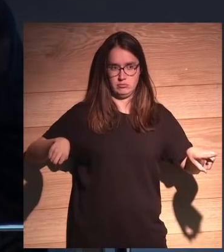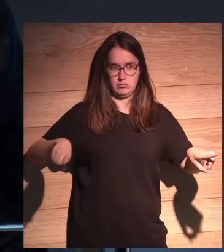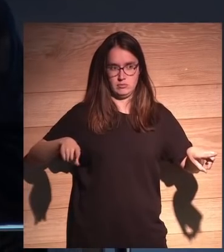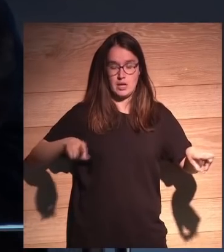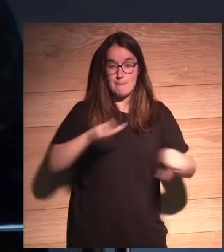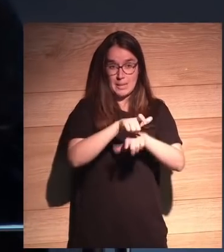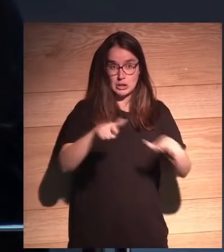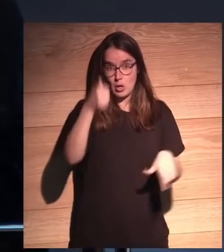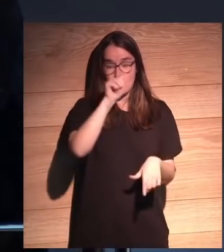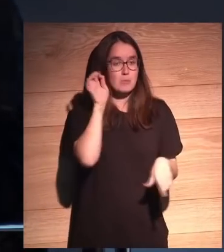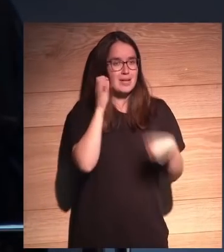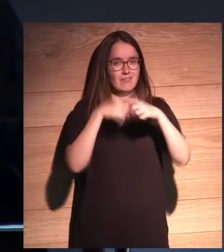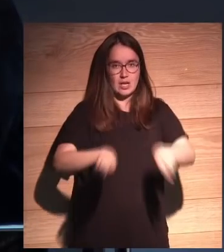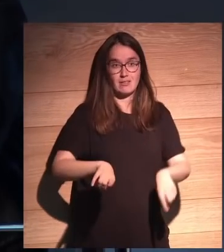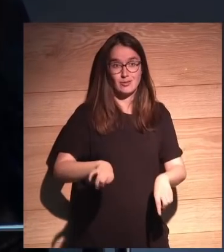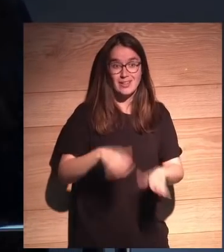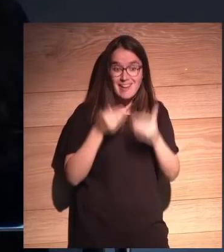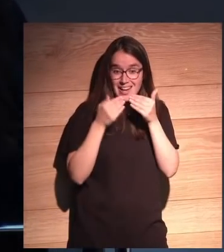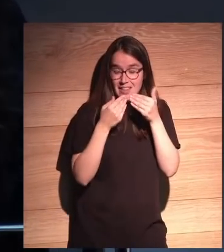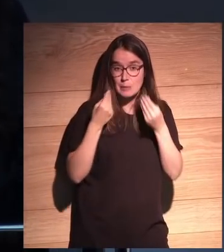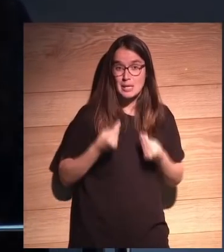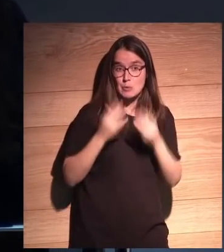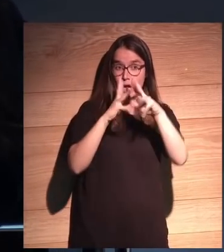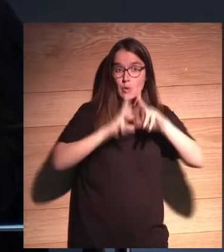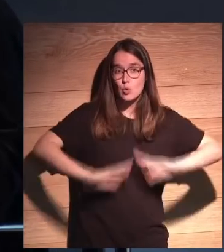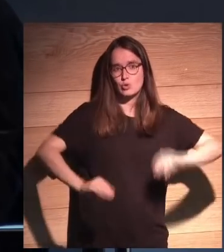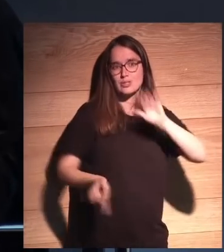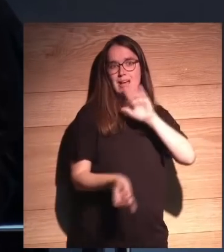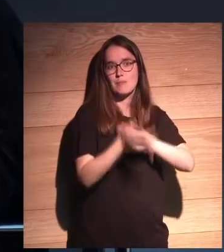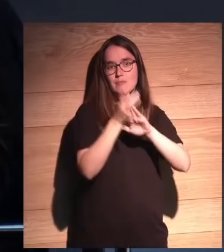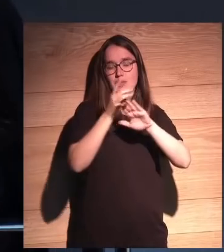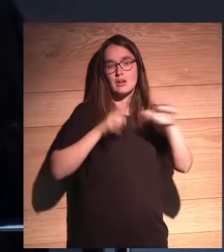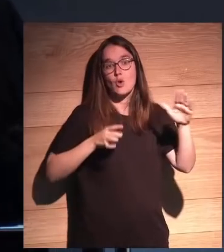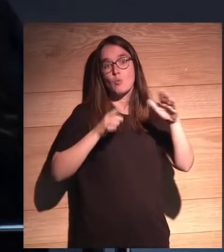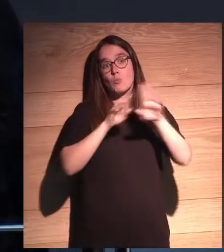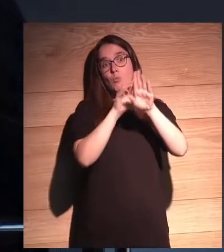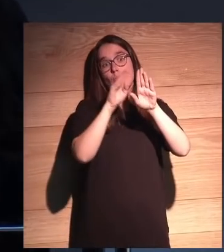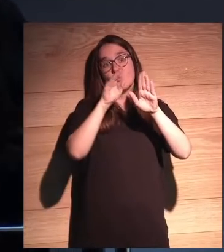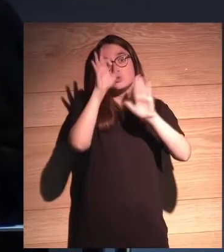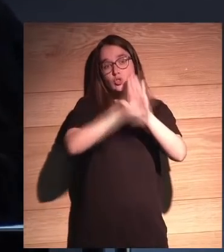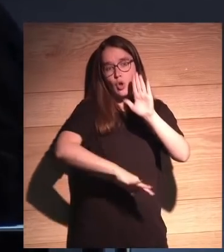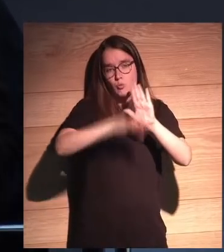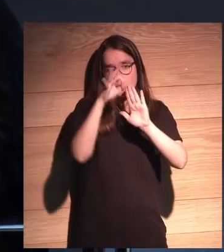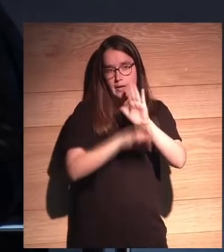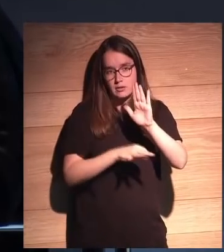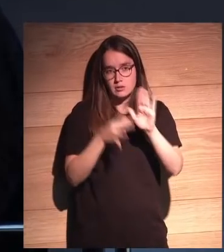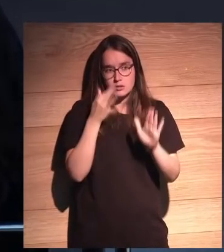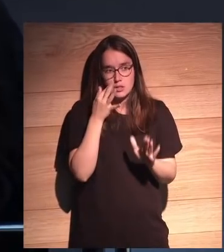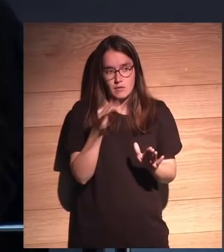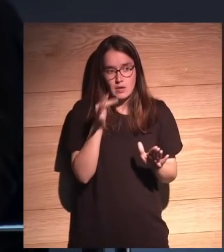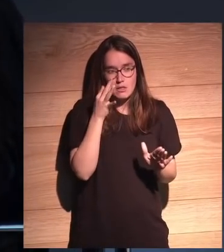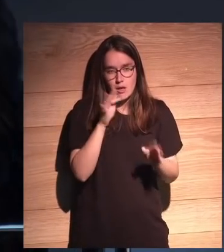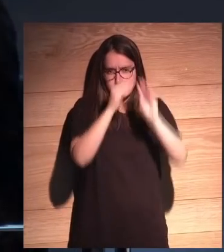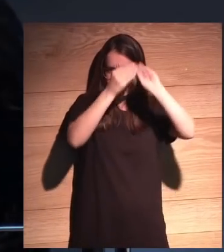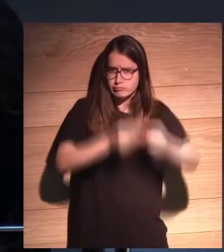nuestra especie. Entonces, a partir de ahí se ha desarrollado un programa informático, un software que se hizo en Francia,